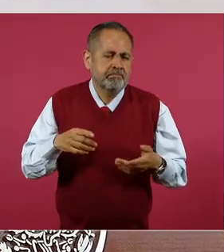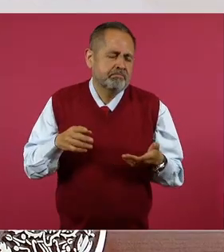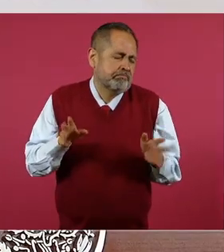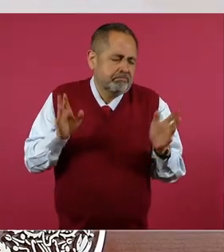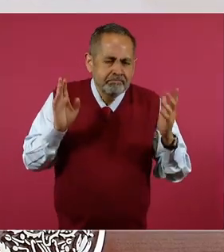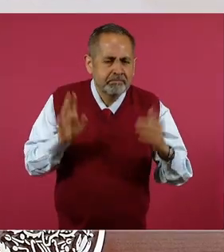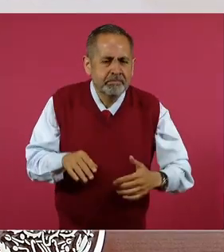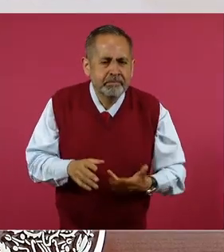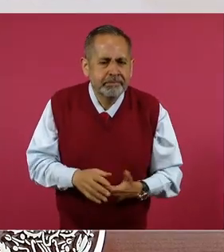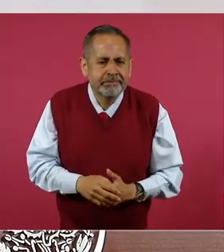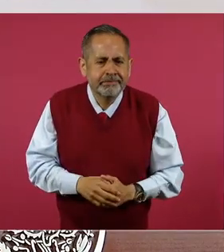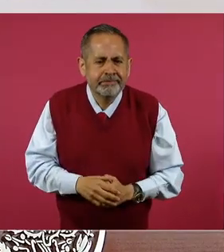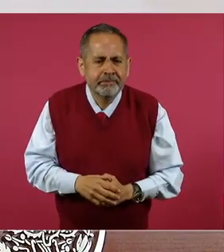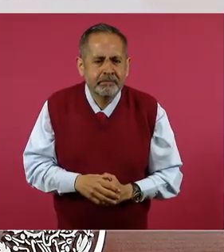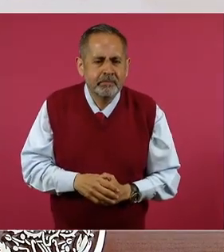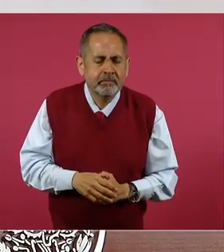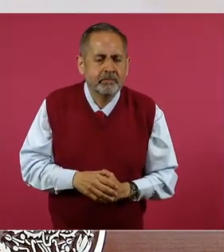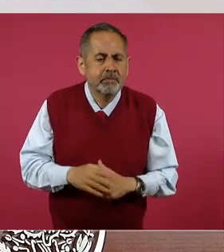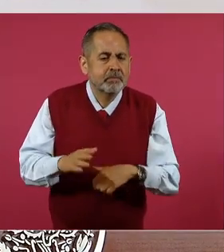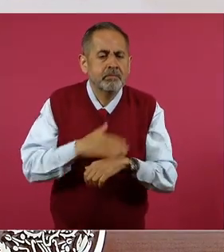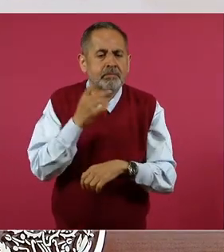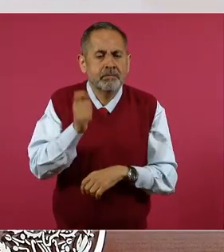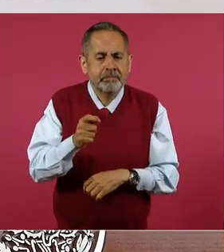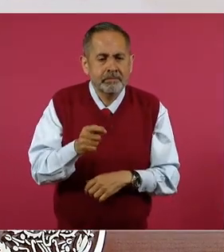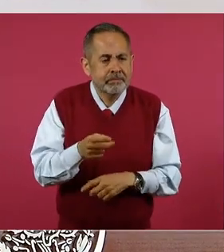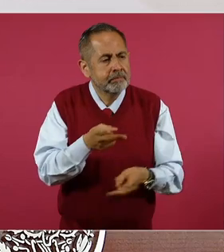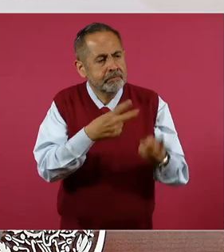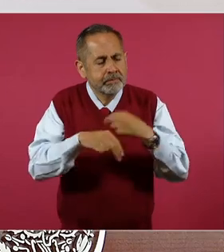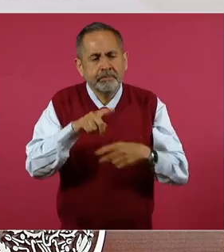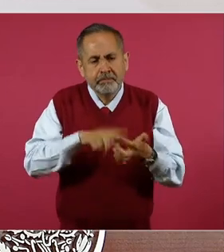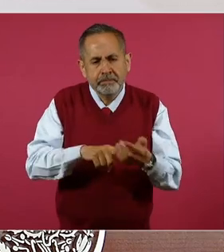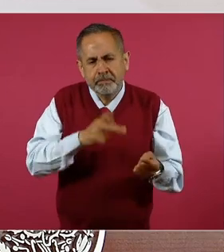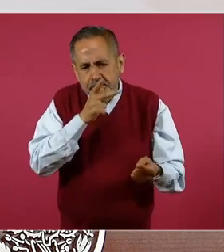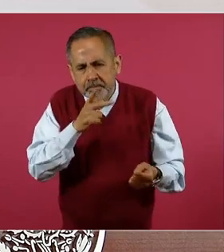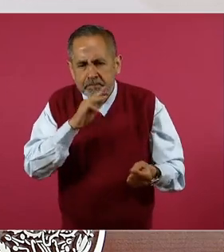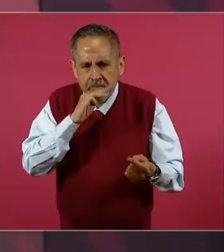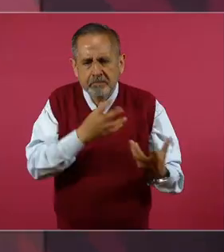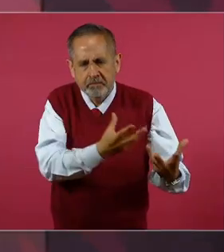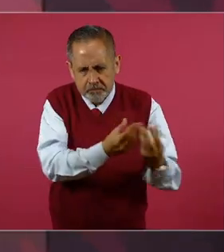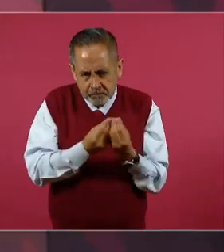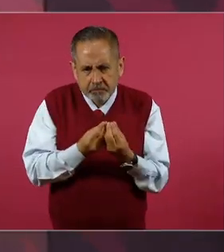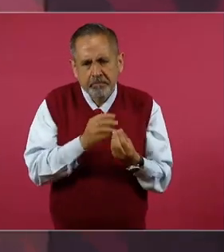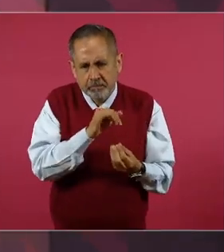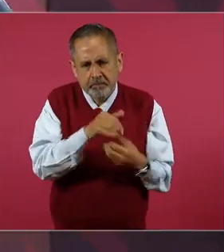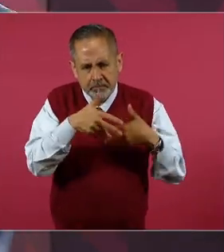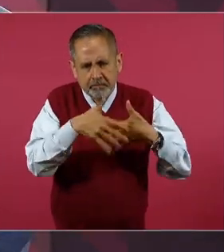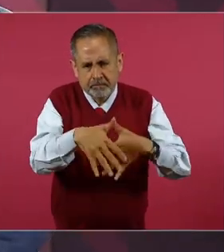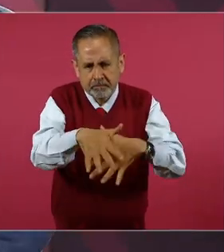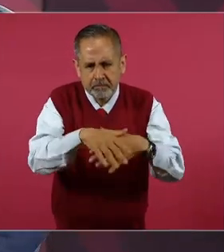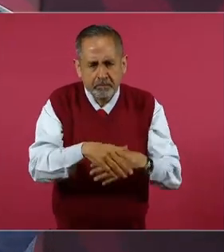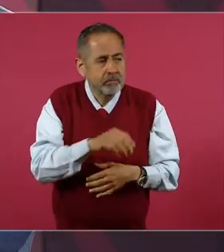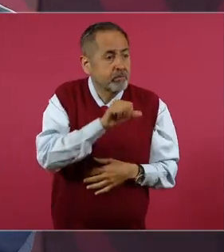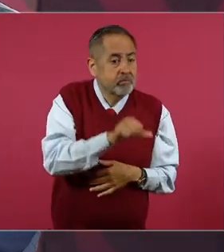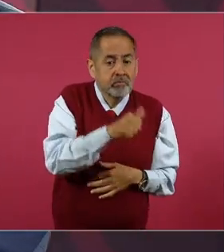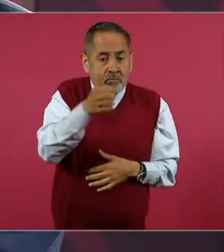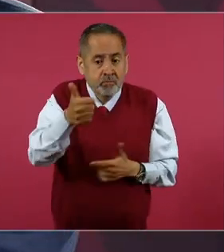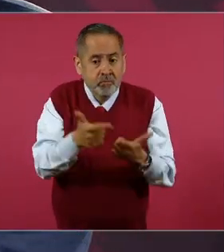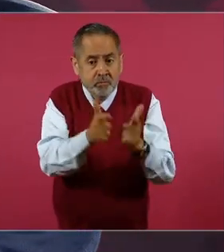porque no solo vienen los papás, las mamás, vienen grupos